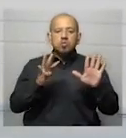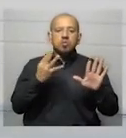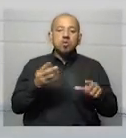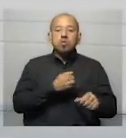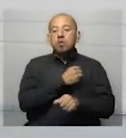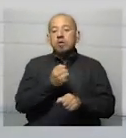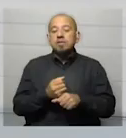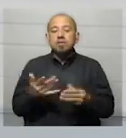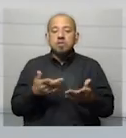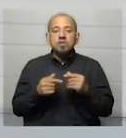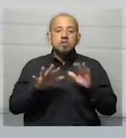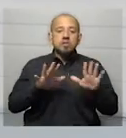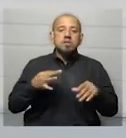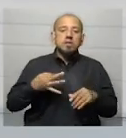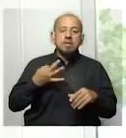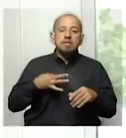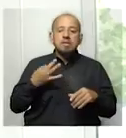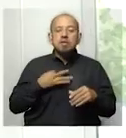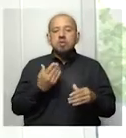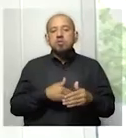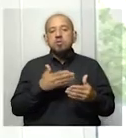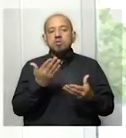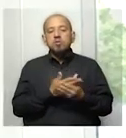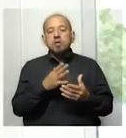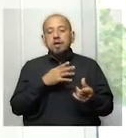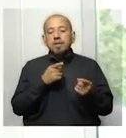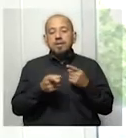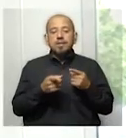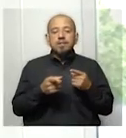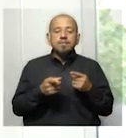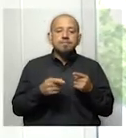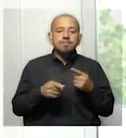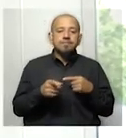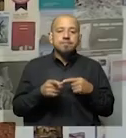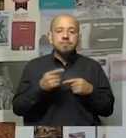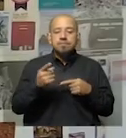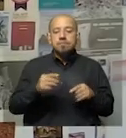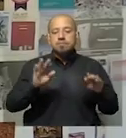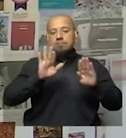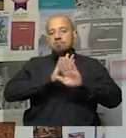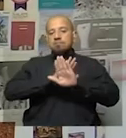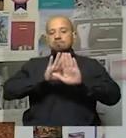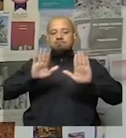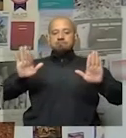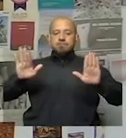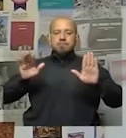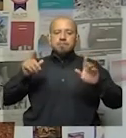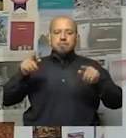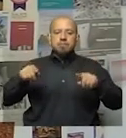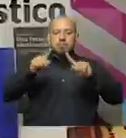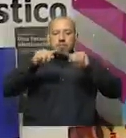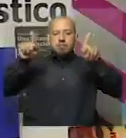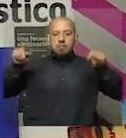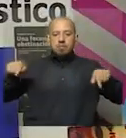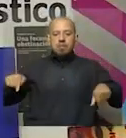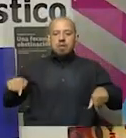en la celebración de los 10 años del archivo. Al fondo lo que tenemos es un panel que resultó ser bastante llamativo, que es